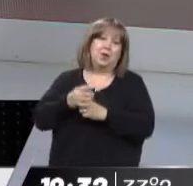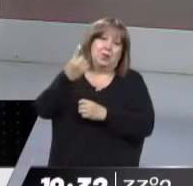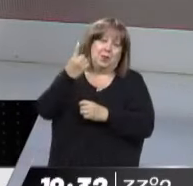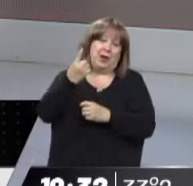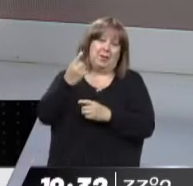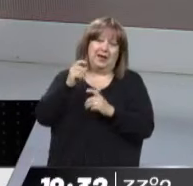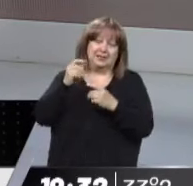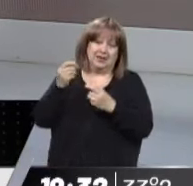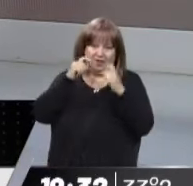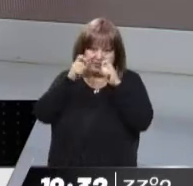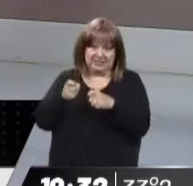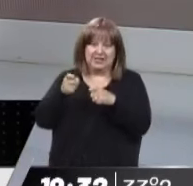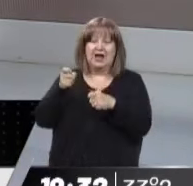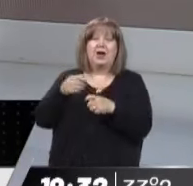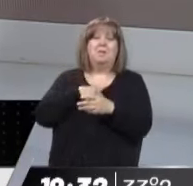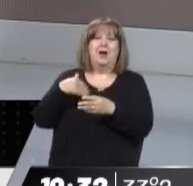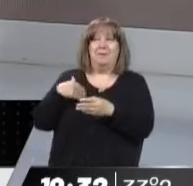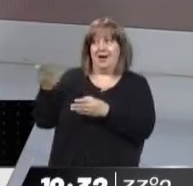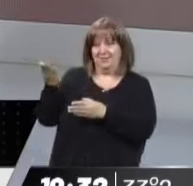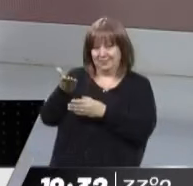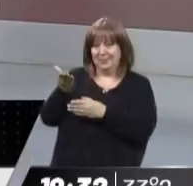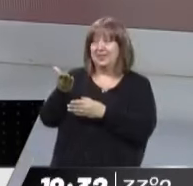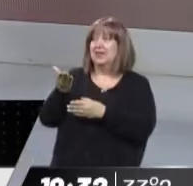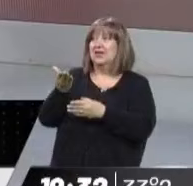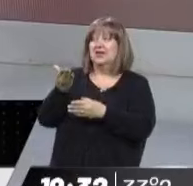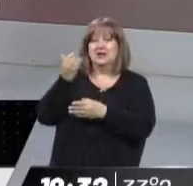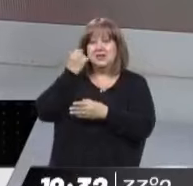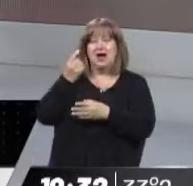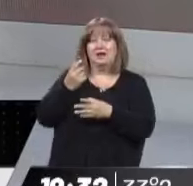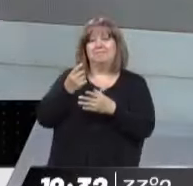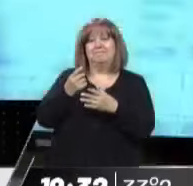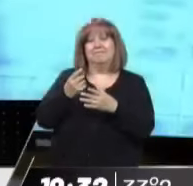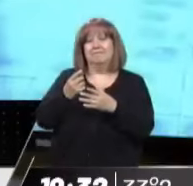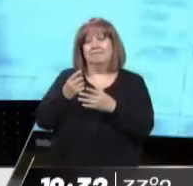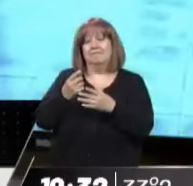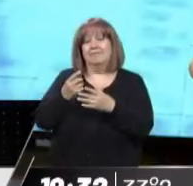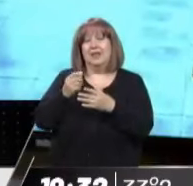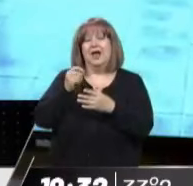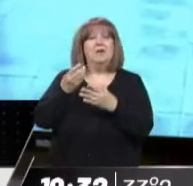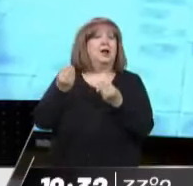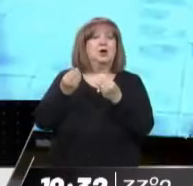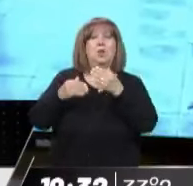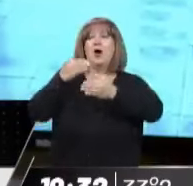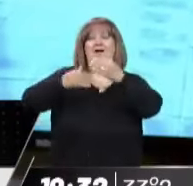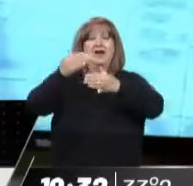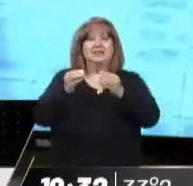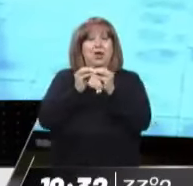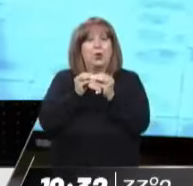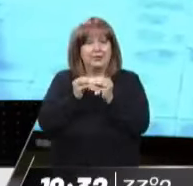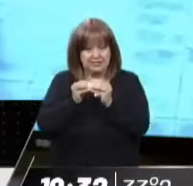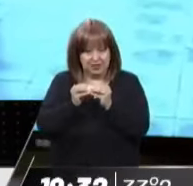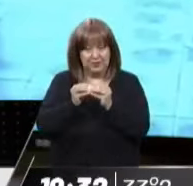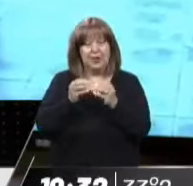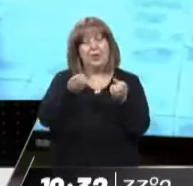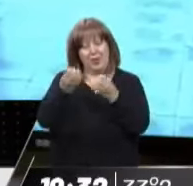vez vamos a hablar con Silvia, con la mamá de Luciano, y a días también de, bueno, mostrar avances en la causa, ¿no? Y en el juicio. Sí, ¿cómo